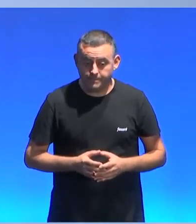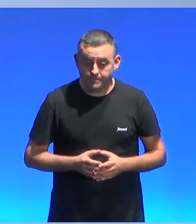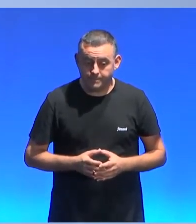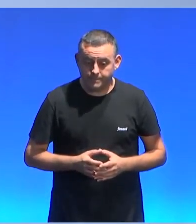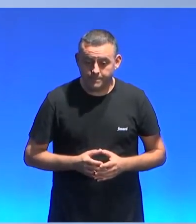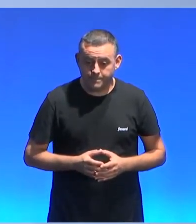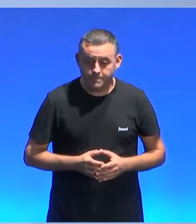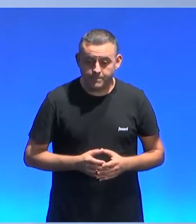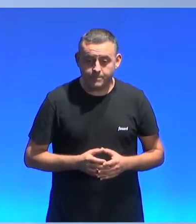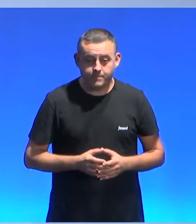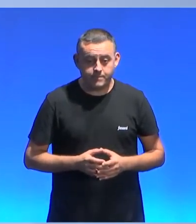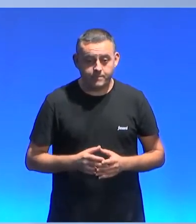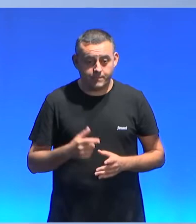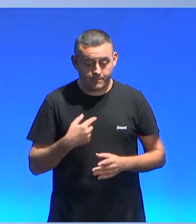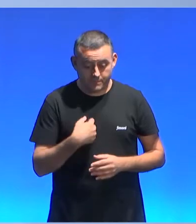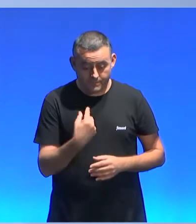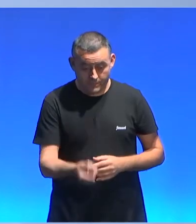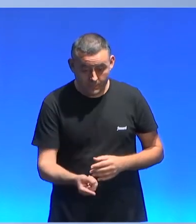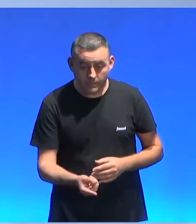privilegié.